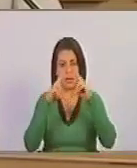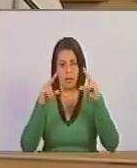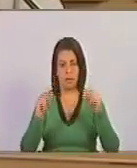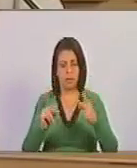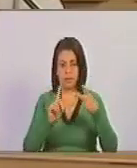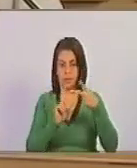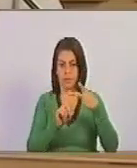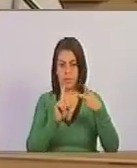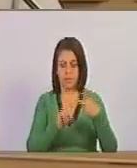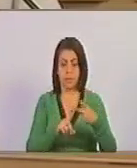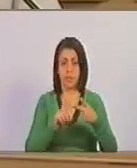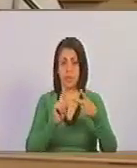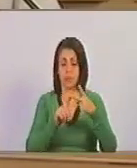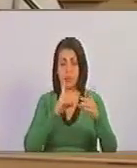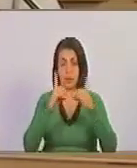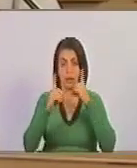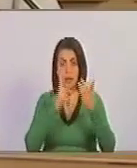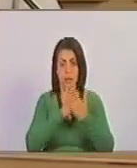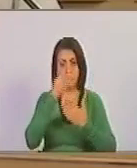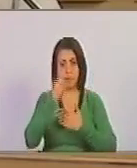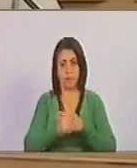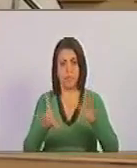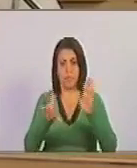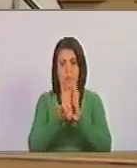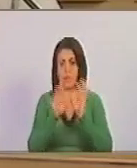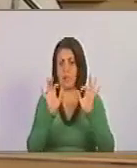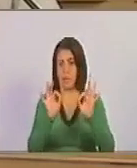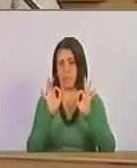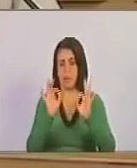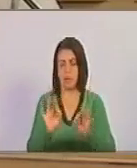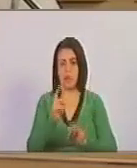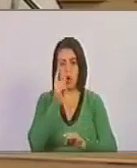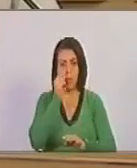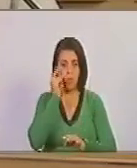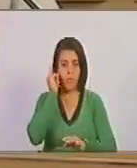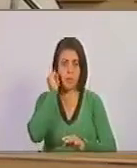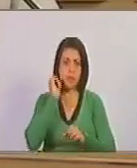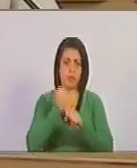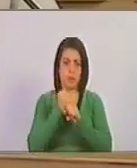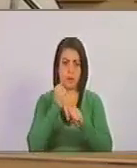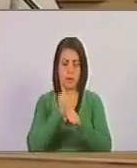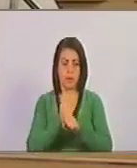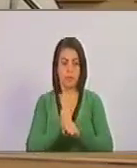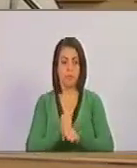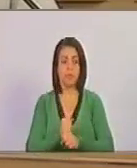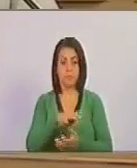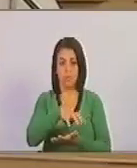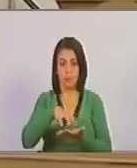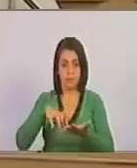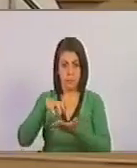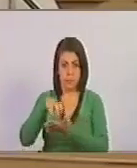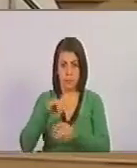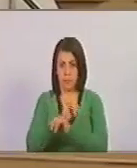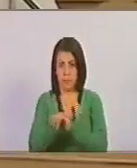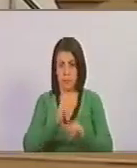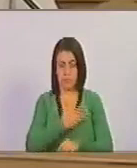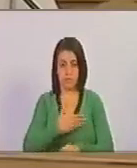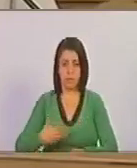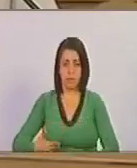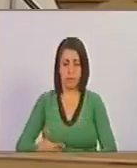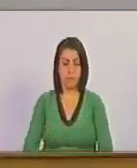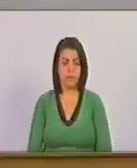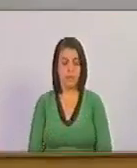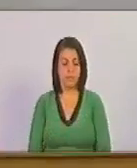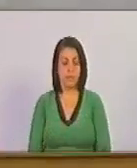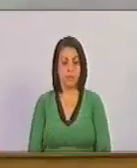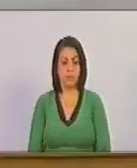número dos segunda discusión del proyecto de ley especial de las trabajadoras y trabajadores agrícolas es todo ciudadano presidente